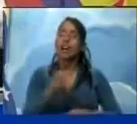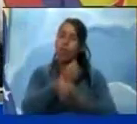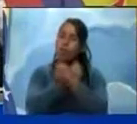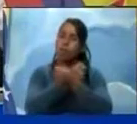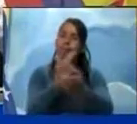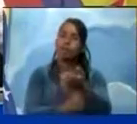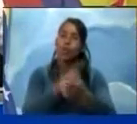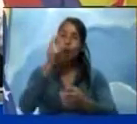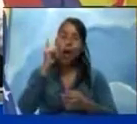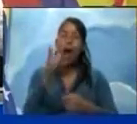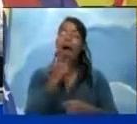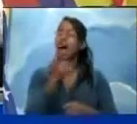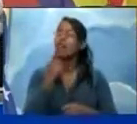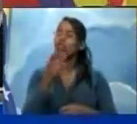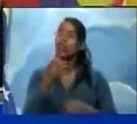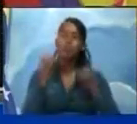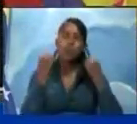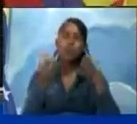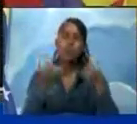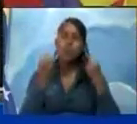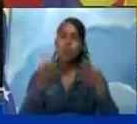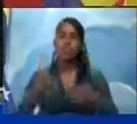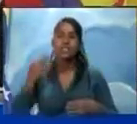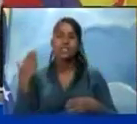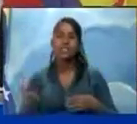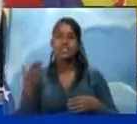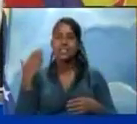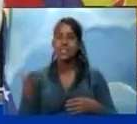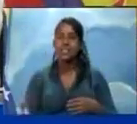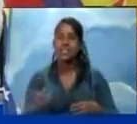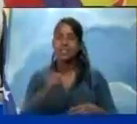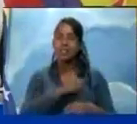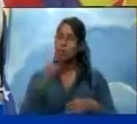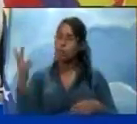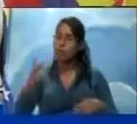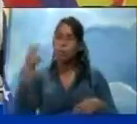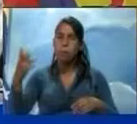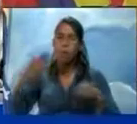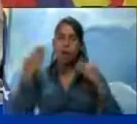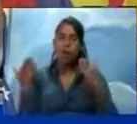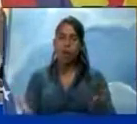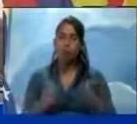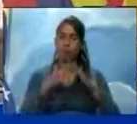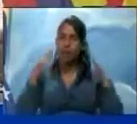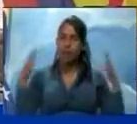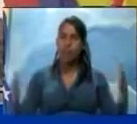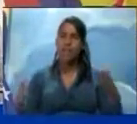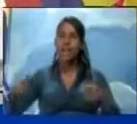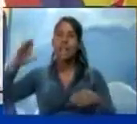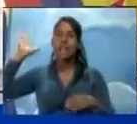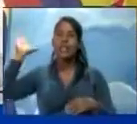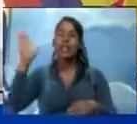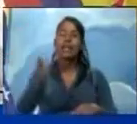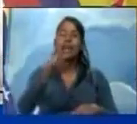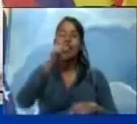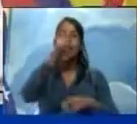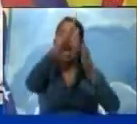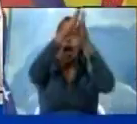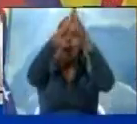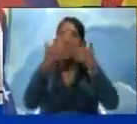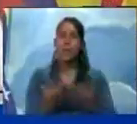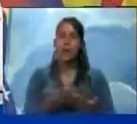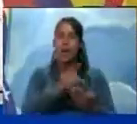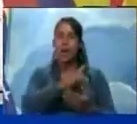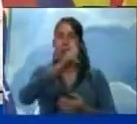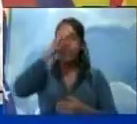amados hermanos, algo de incalculable valor, le trajo la